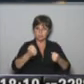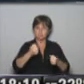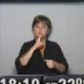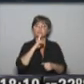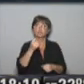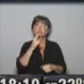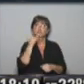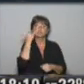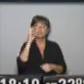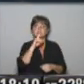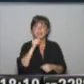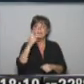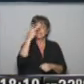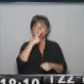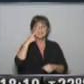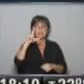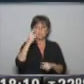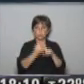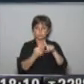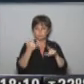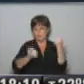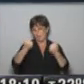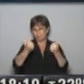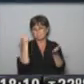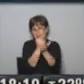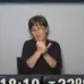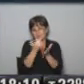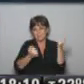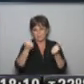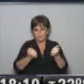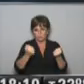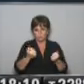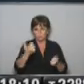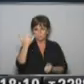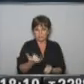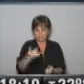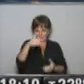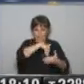les decíamos, identificada como el sitio donde se encontraron los cartuchos y también la pólvora.